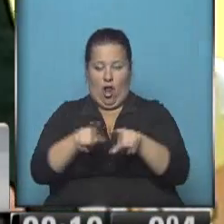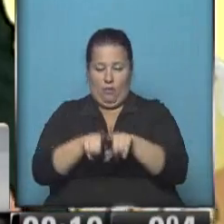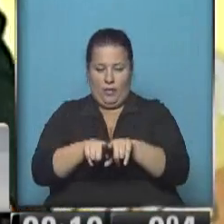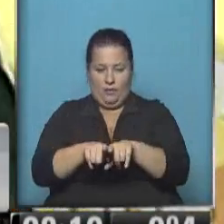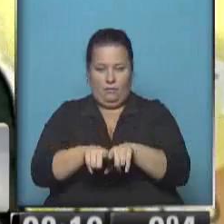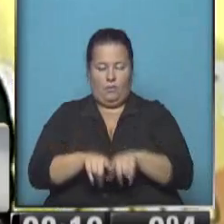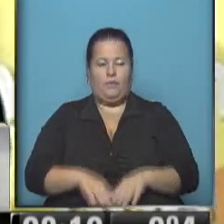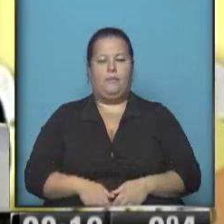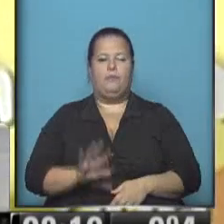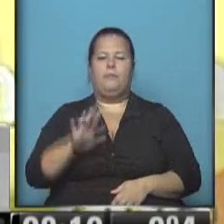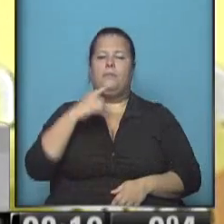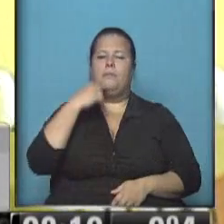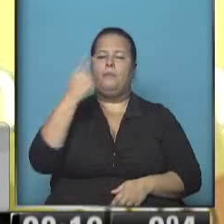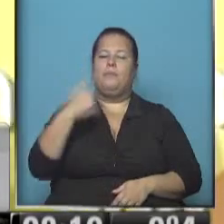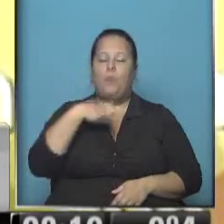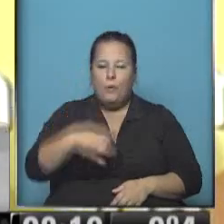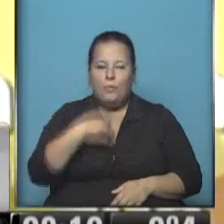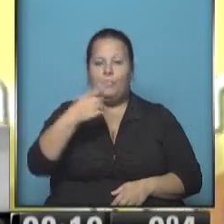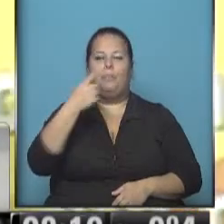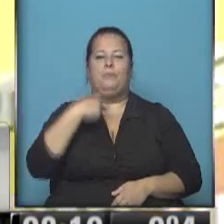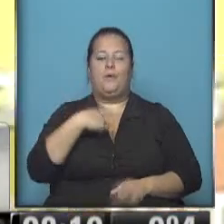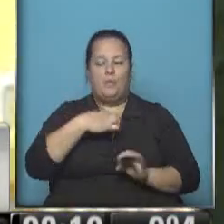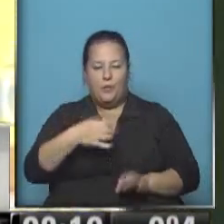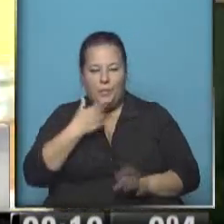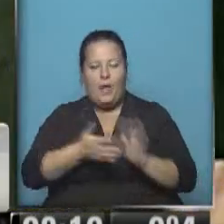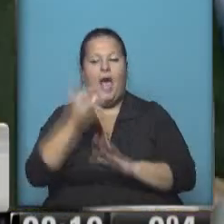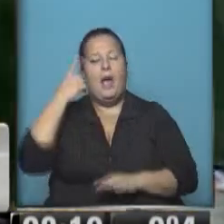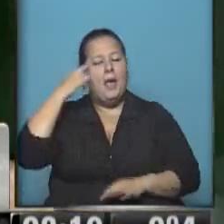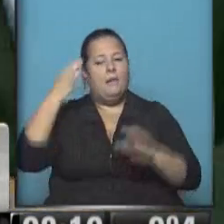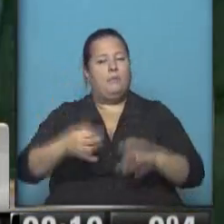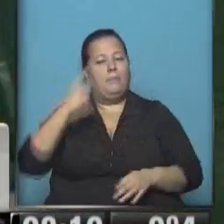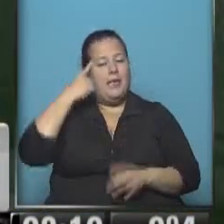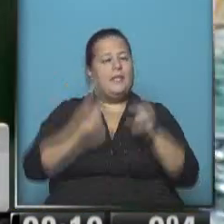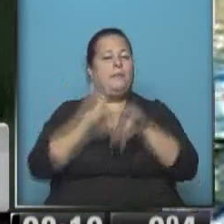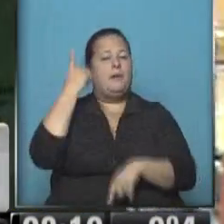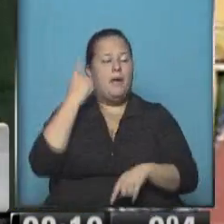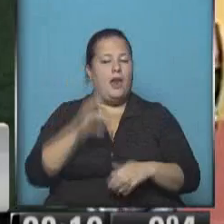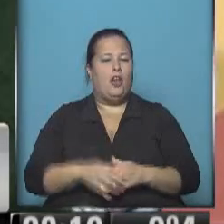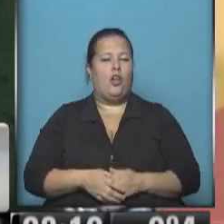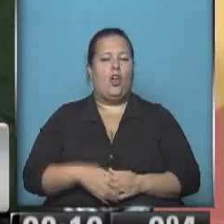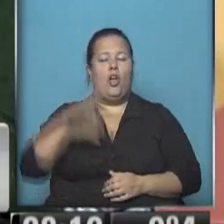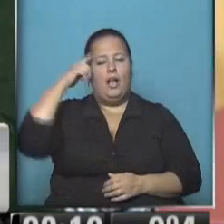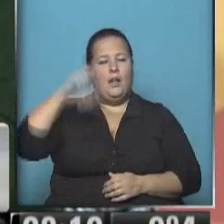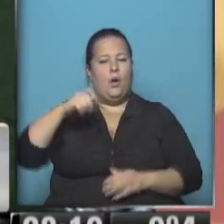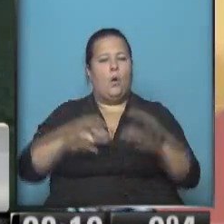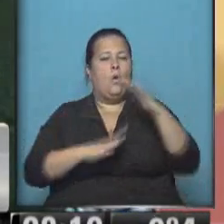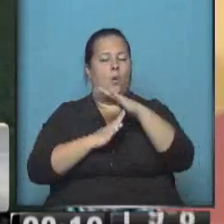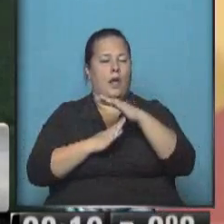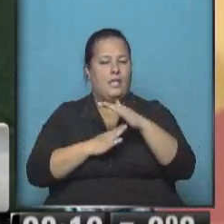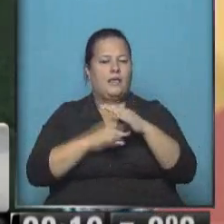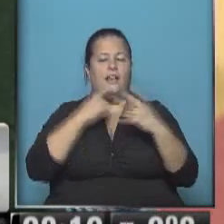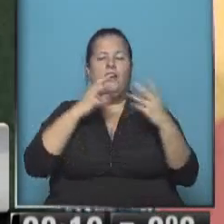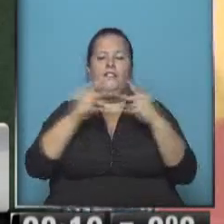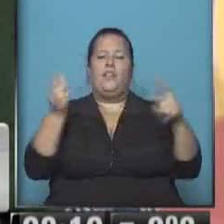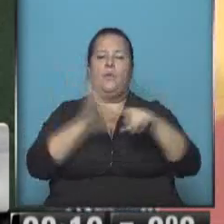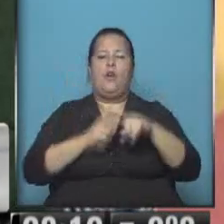para donde contengo la respuesta me acerca de respuesta a tu pregunta estaba previsto originalmente por el tribunal superior que la autoridad electoral cerra el